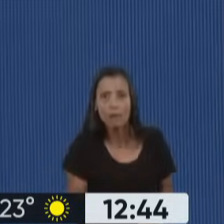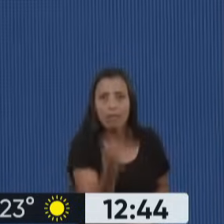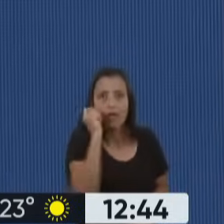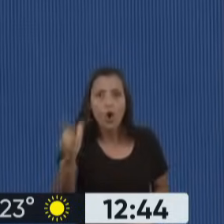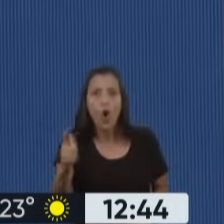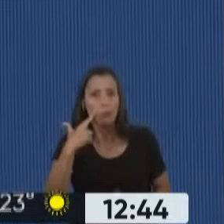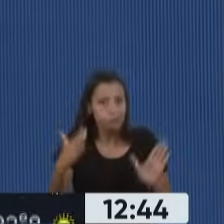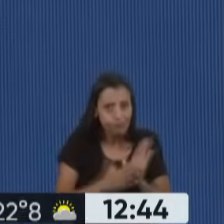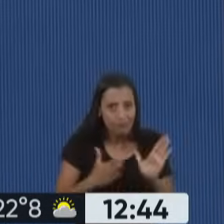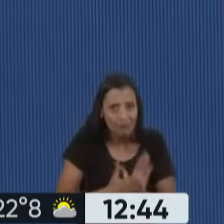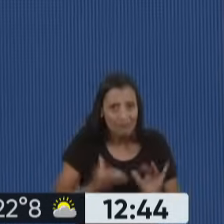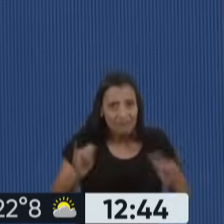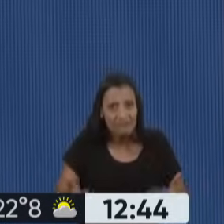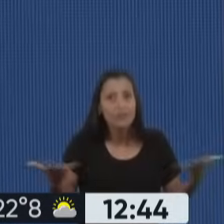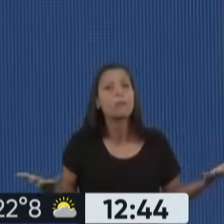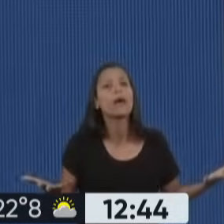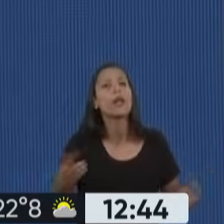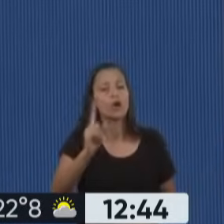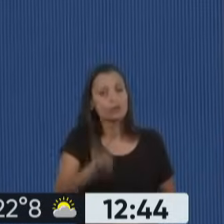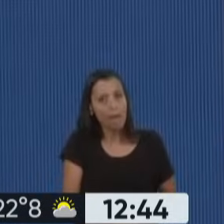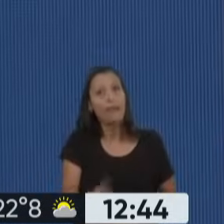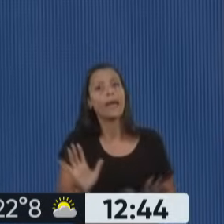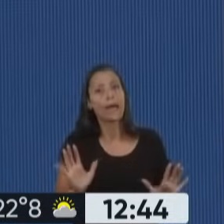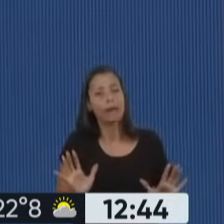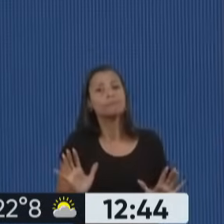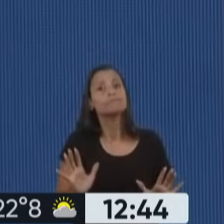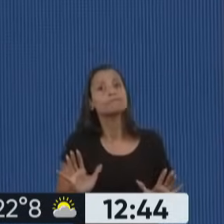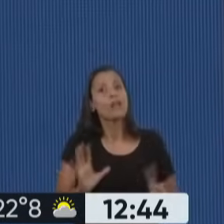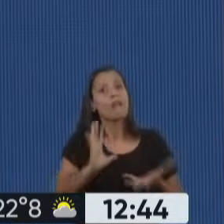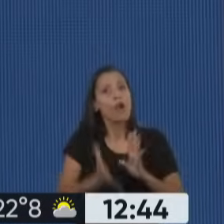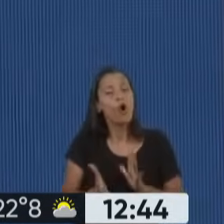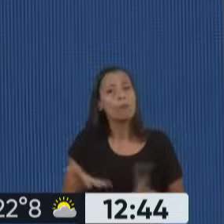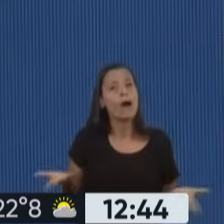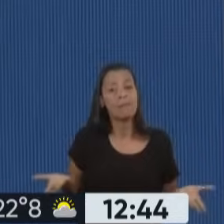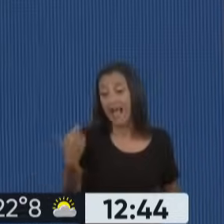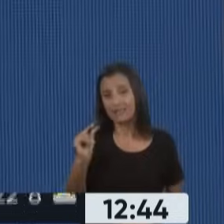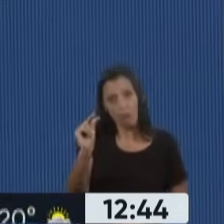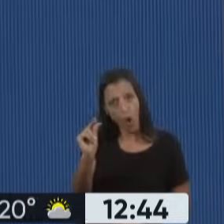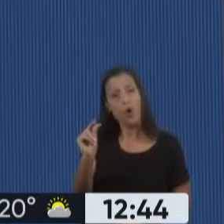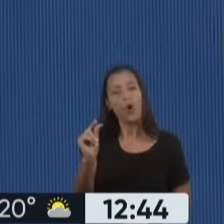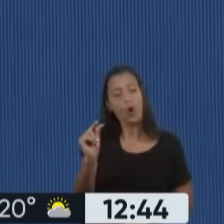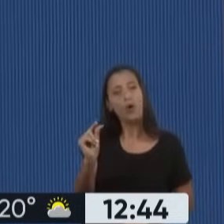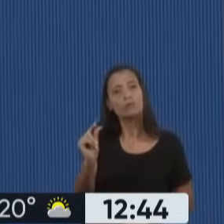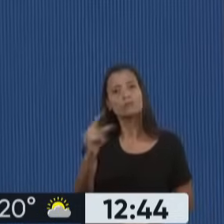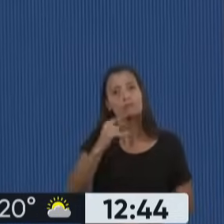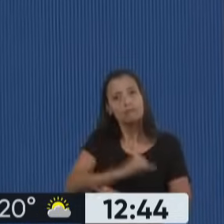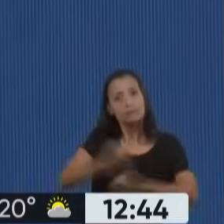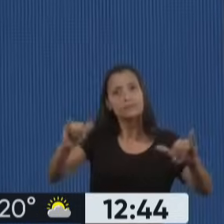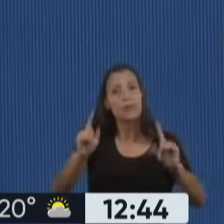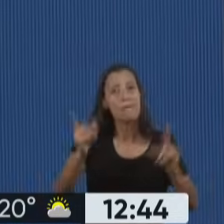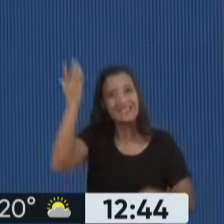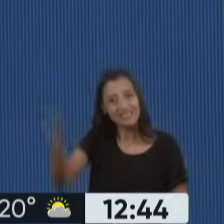Pero también, como de manera brillante expuso recientemente